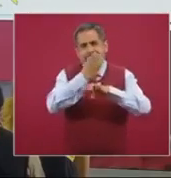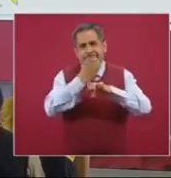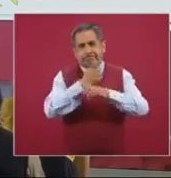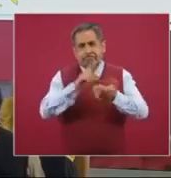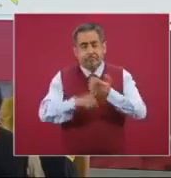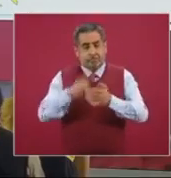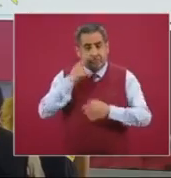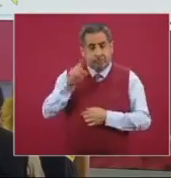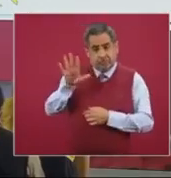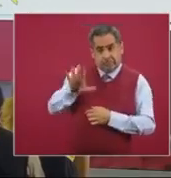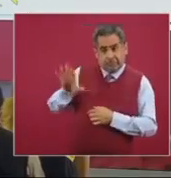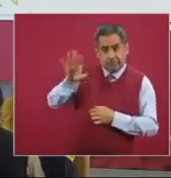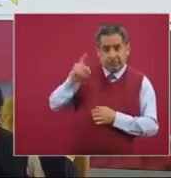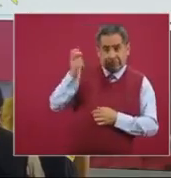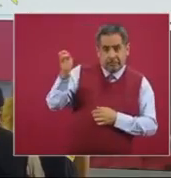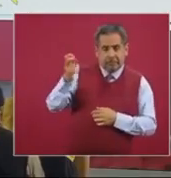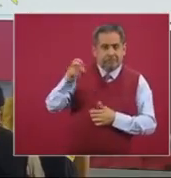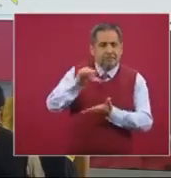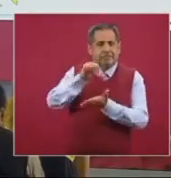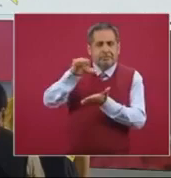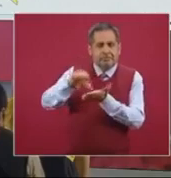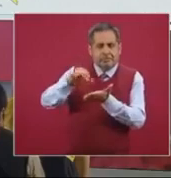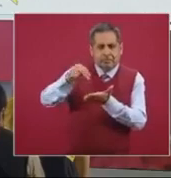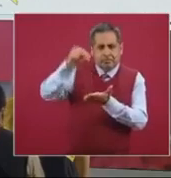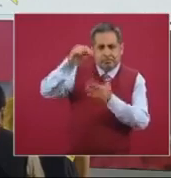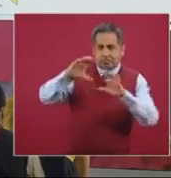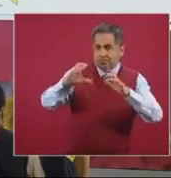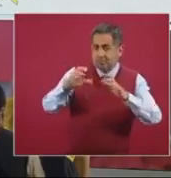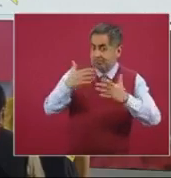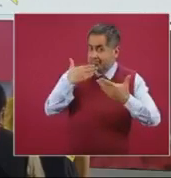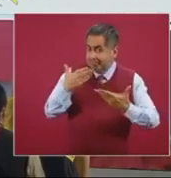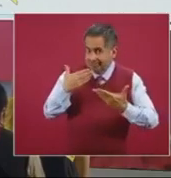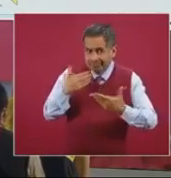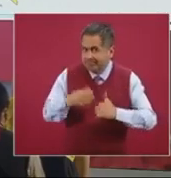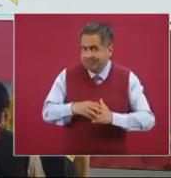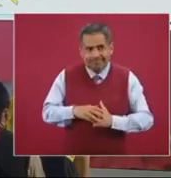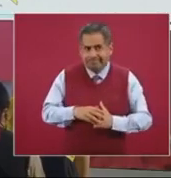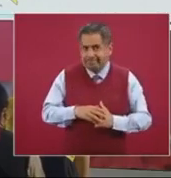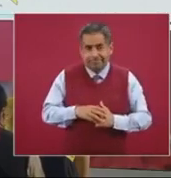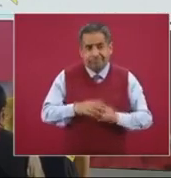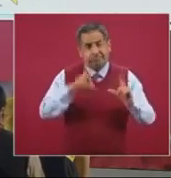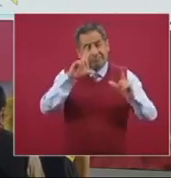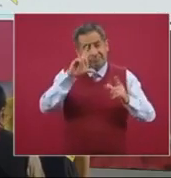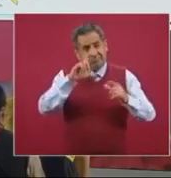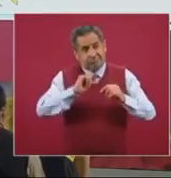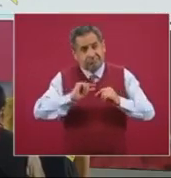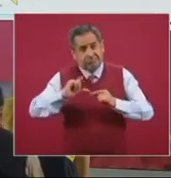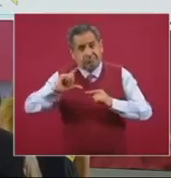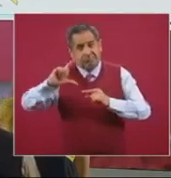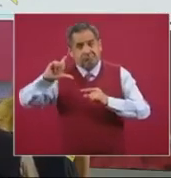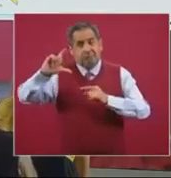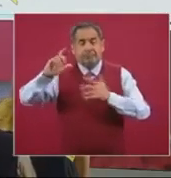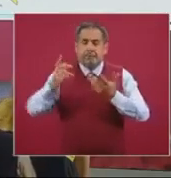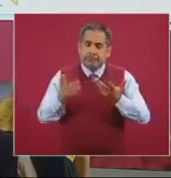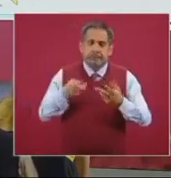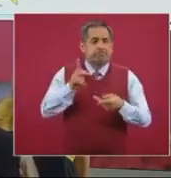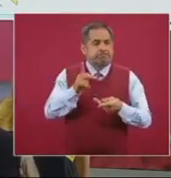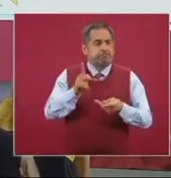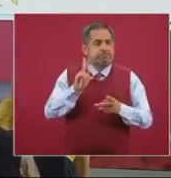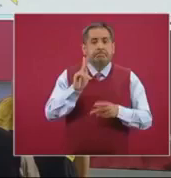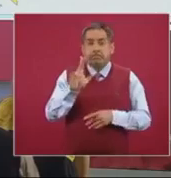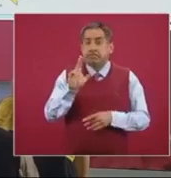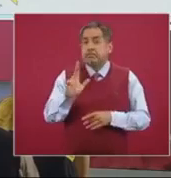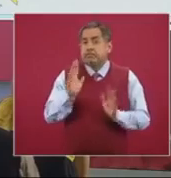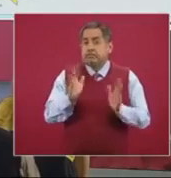este conglomerado centro-norte, no está todavía a la baja, pero están tomando acciones, han cambiado la táctica,